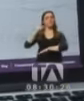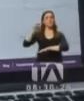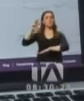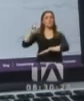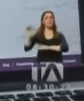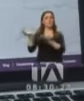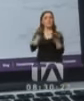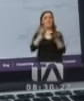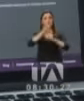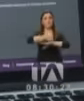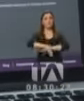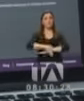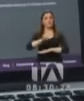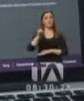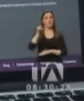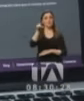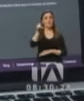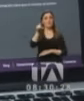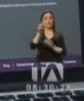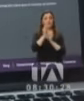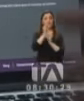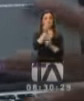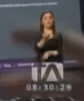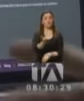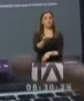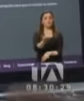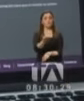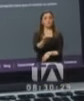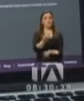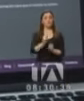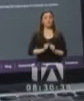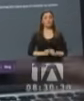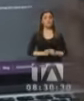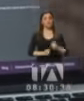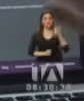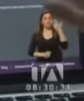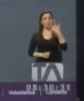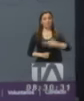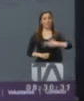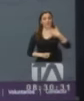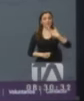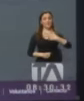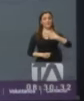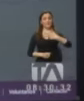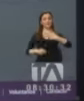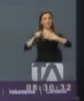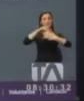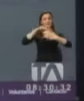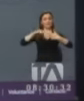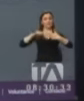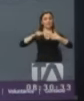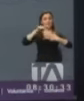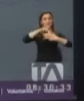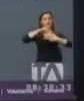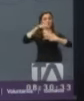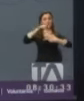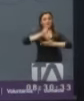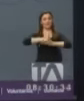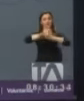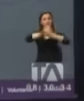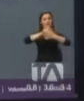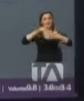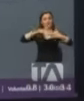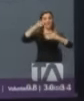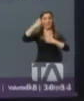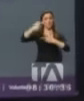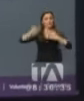www.terremotoecuador.com, luego dar clic en reportar. Se desplegarán tres opciones: seleccionar mapa de ayuda, tipo de